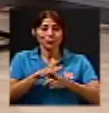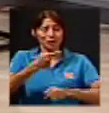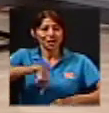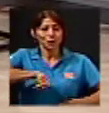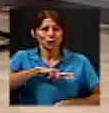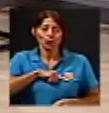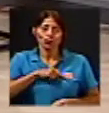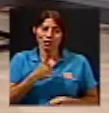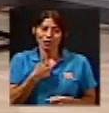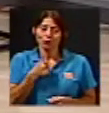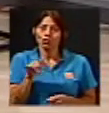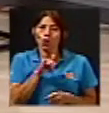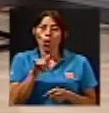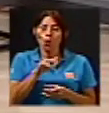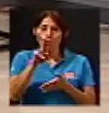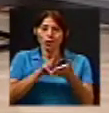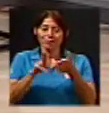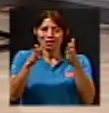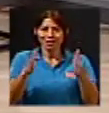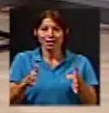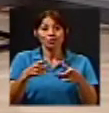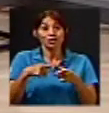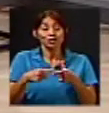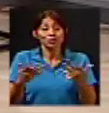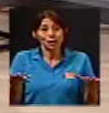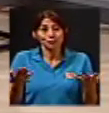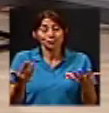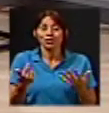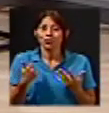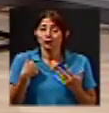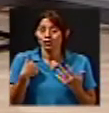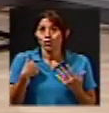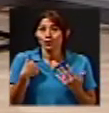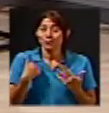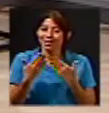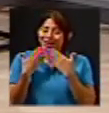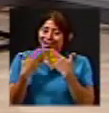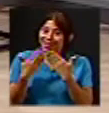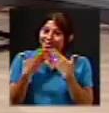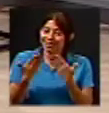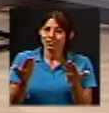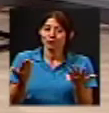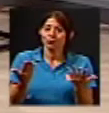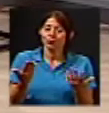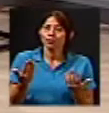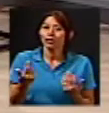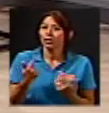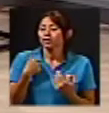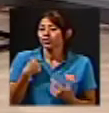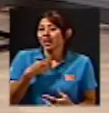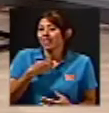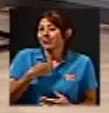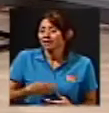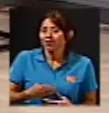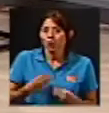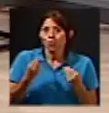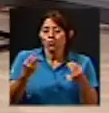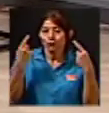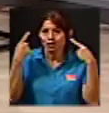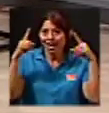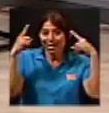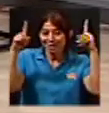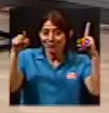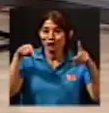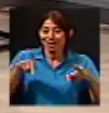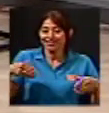nosotros como universitarios. Así que, bueno, yo le agradezco y le deseo el mayor de los éxitos en este